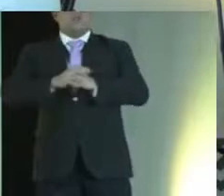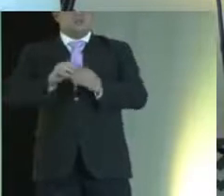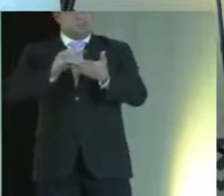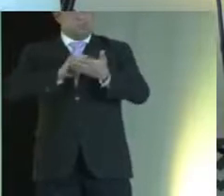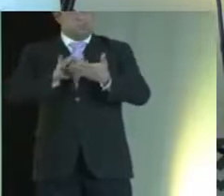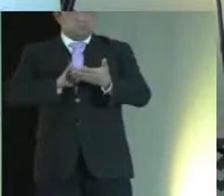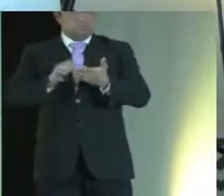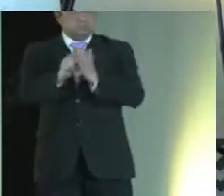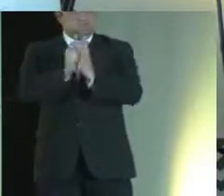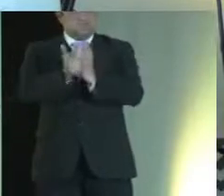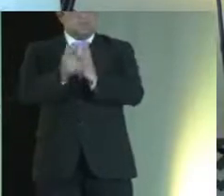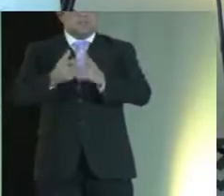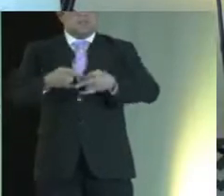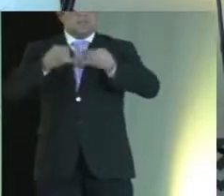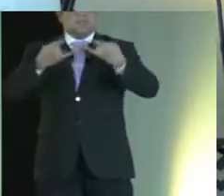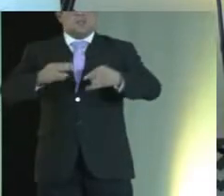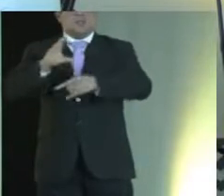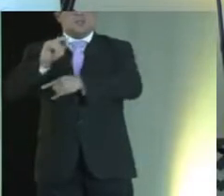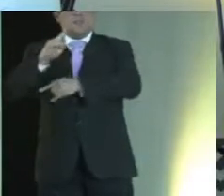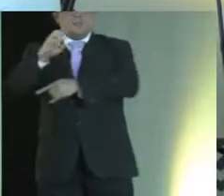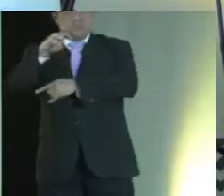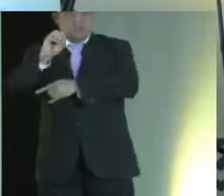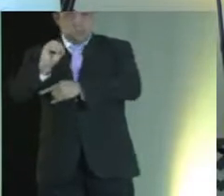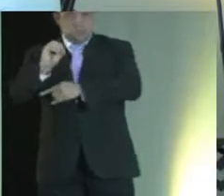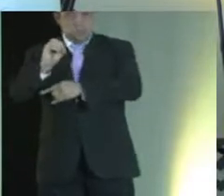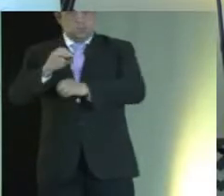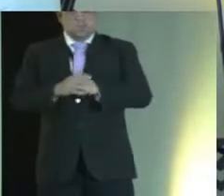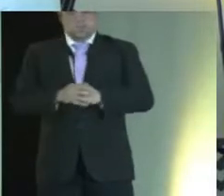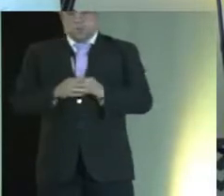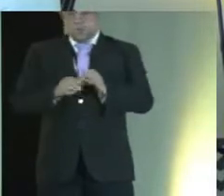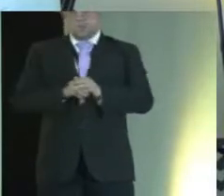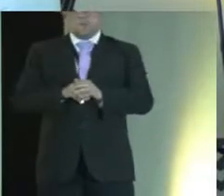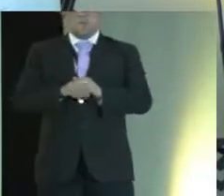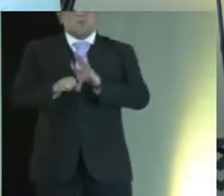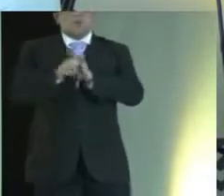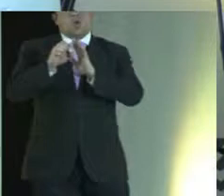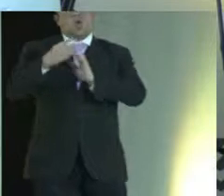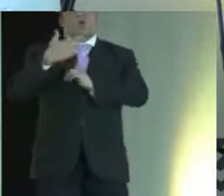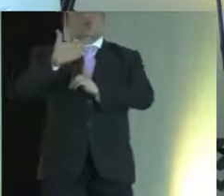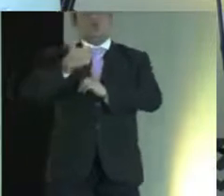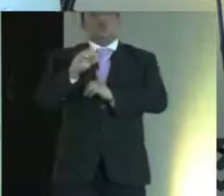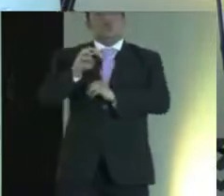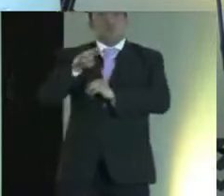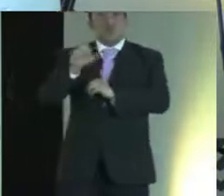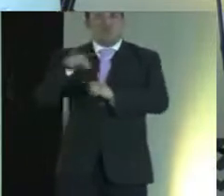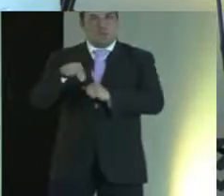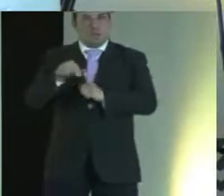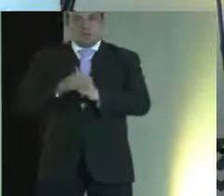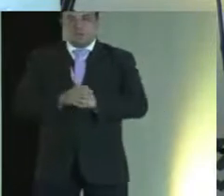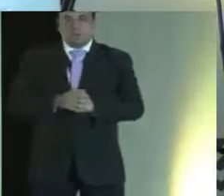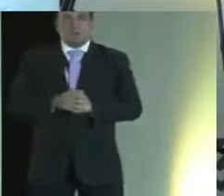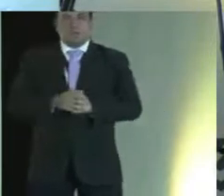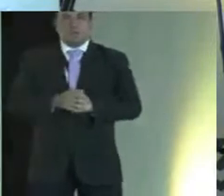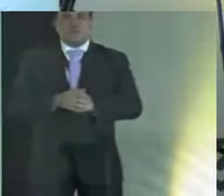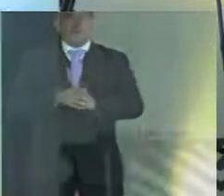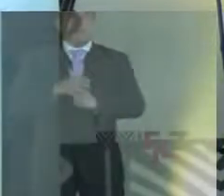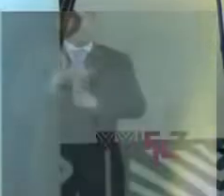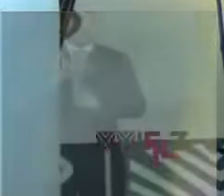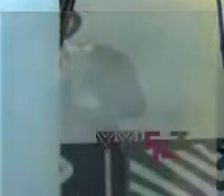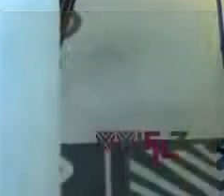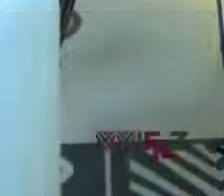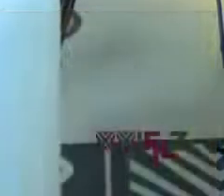textos de historia del capitalismo, de plumas como la de Hoffman y Mauro Stoff, en